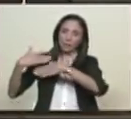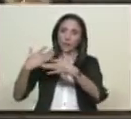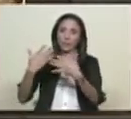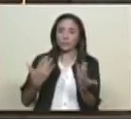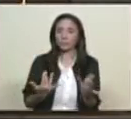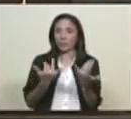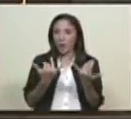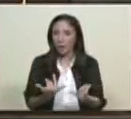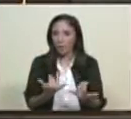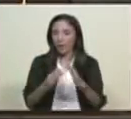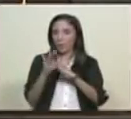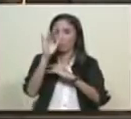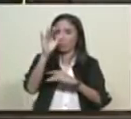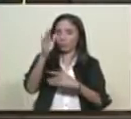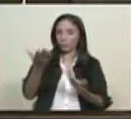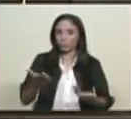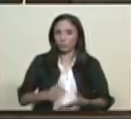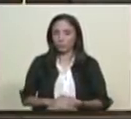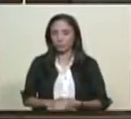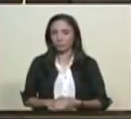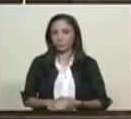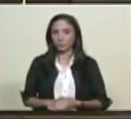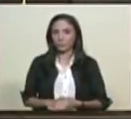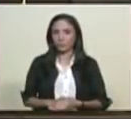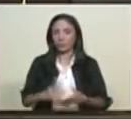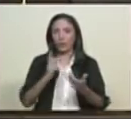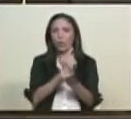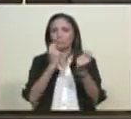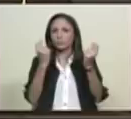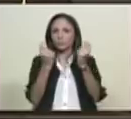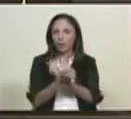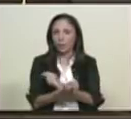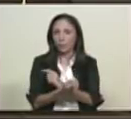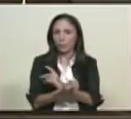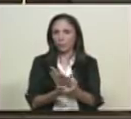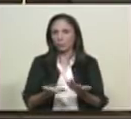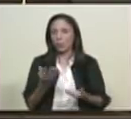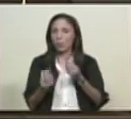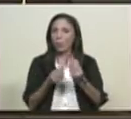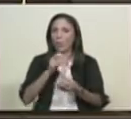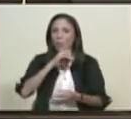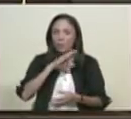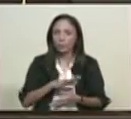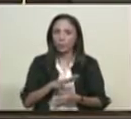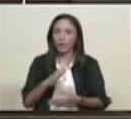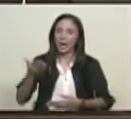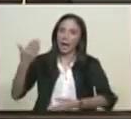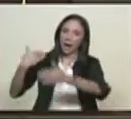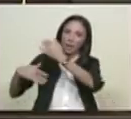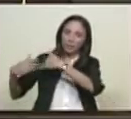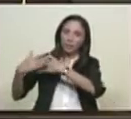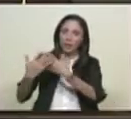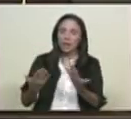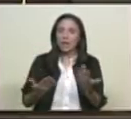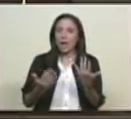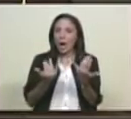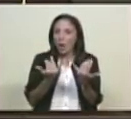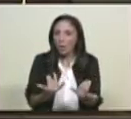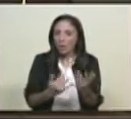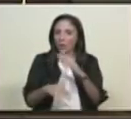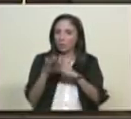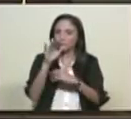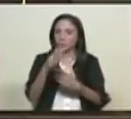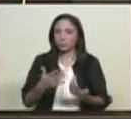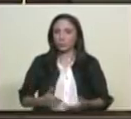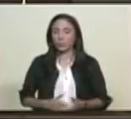fue, lo que hoy somos y los retos que aún obligan los conceptos allí contenidos en